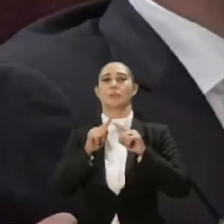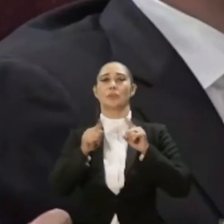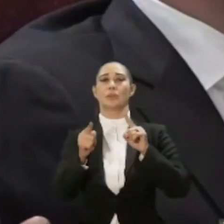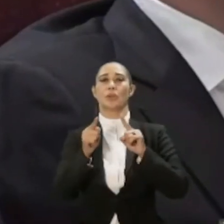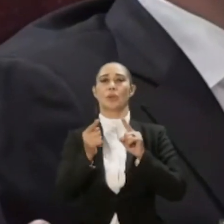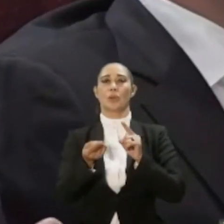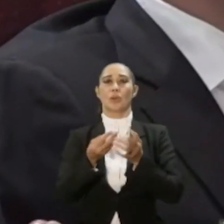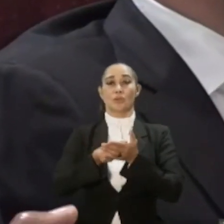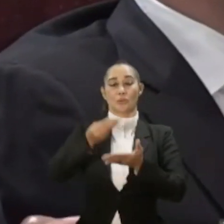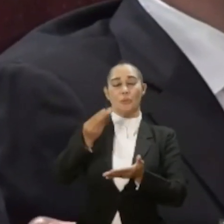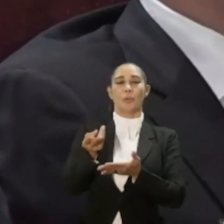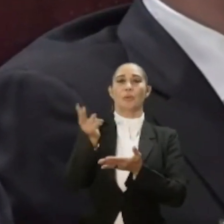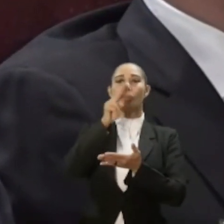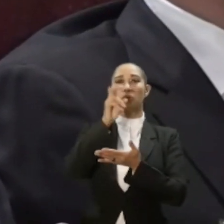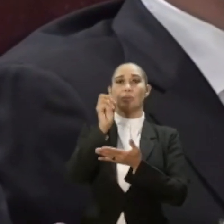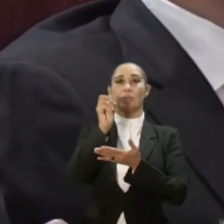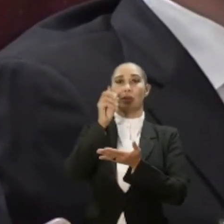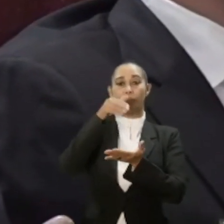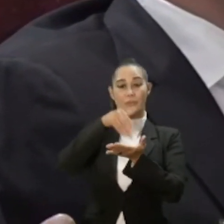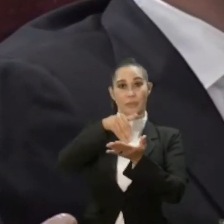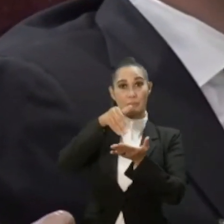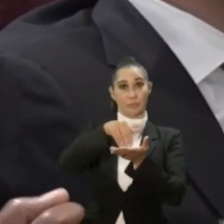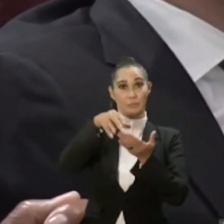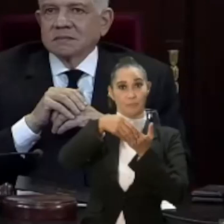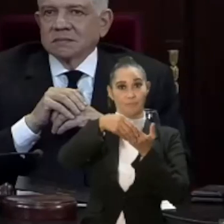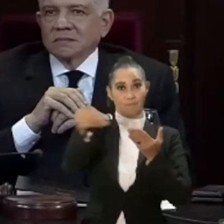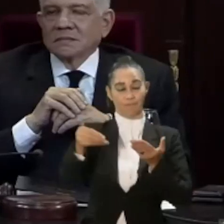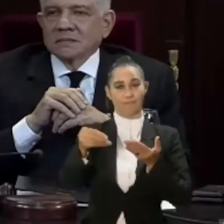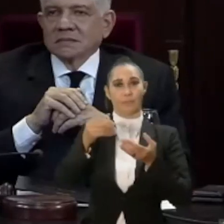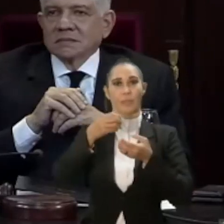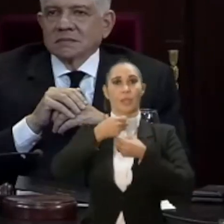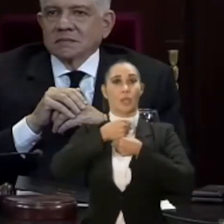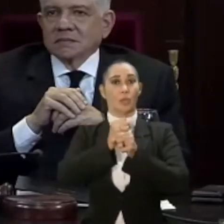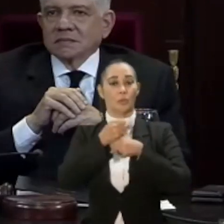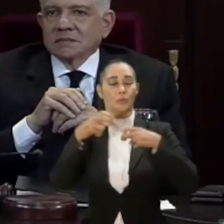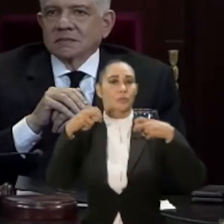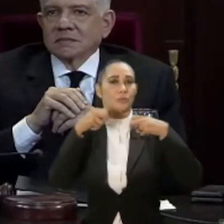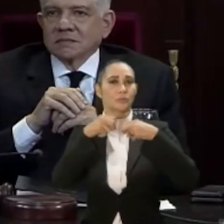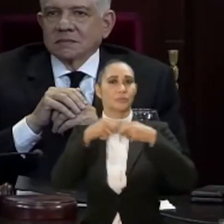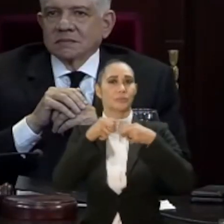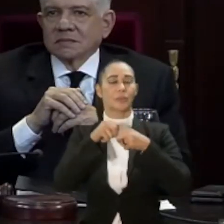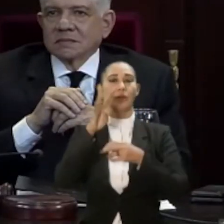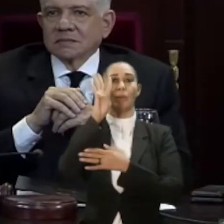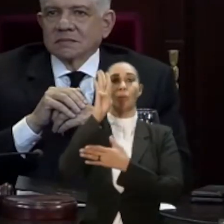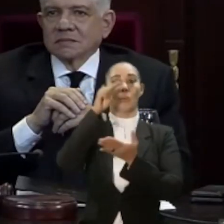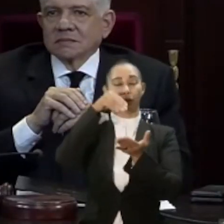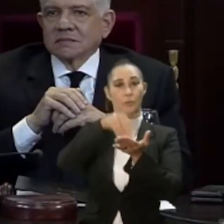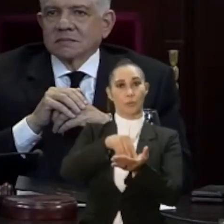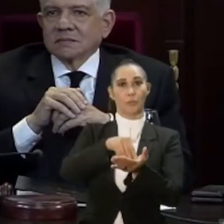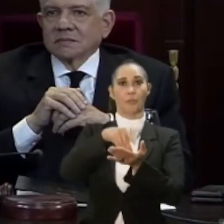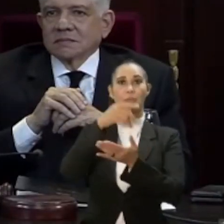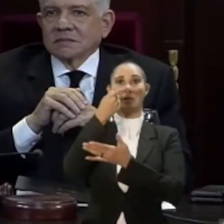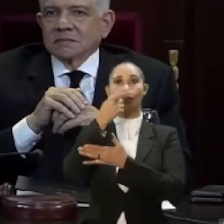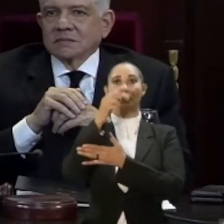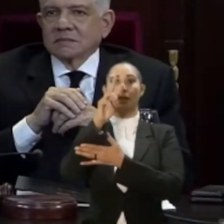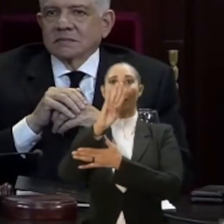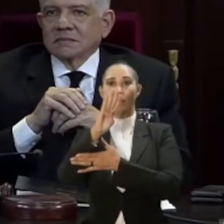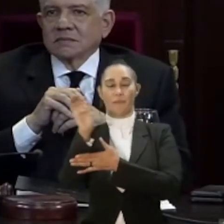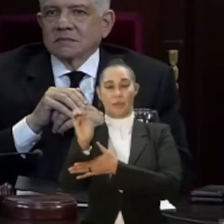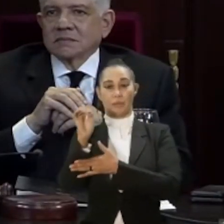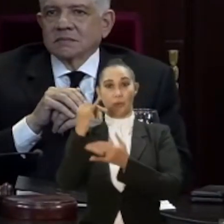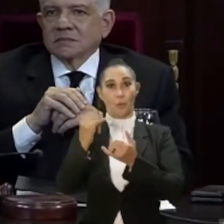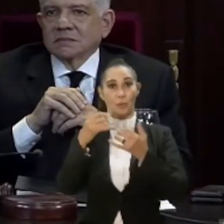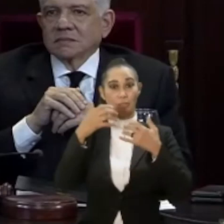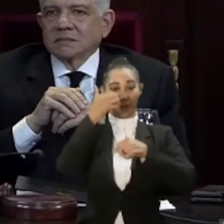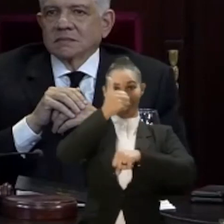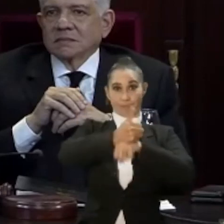los 220 millones de dólares y producción récord de energía de 4.701 gigawatts hora, y hoy es la